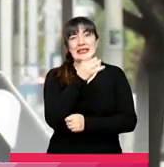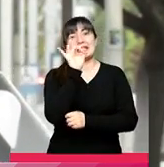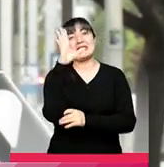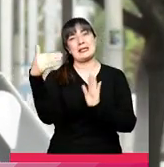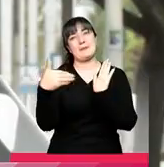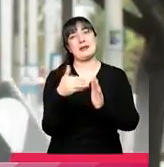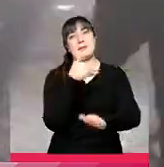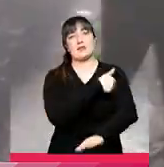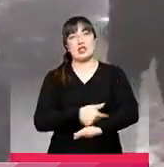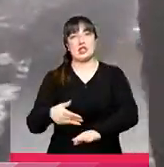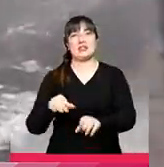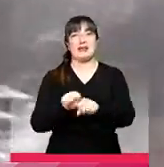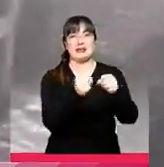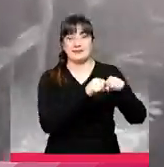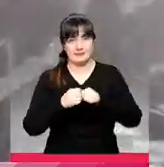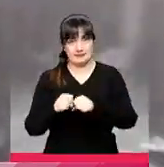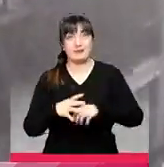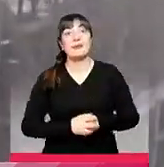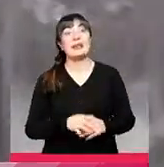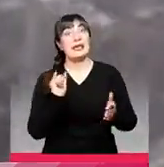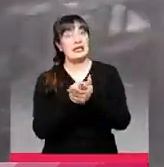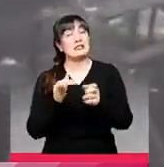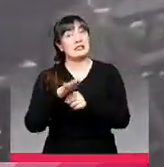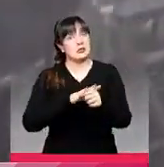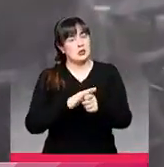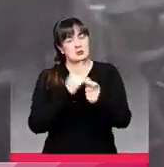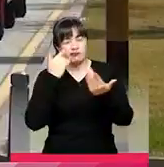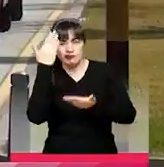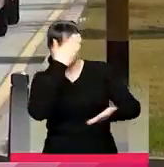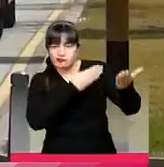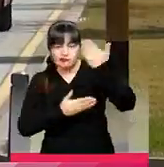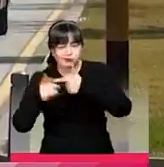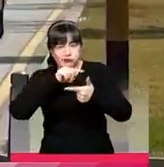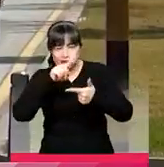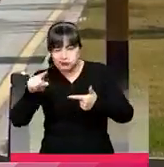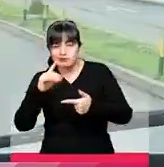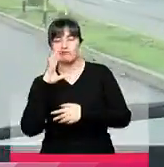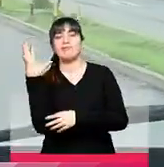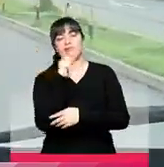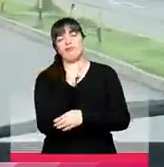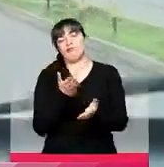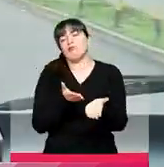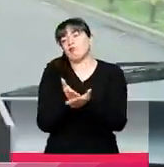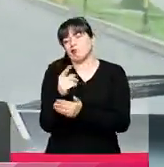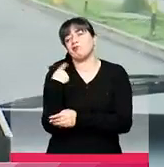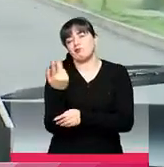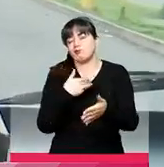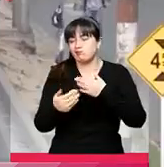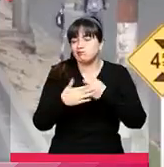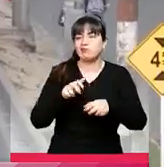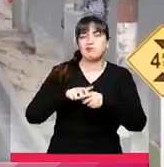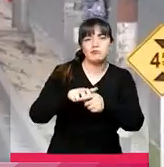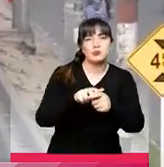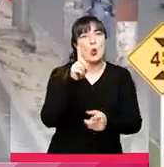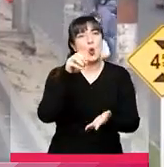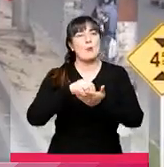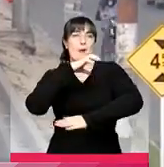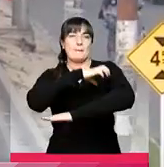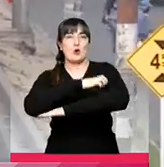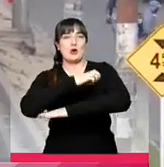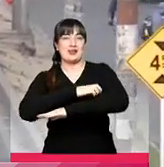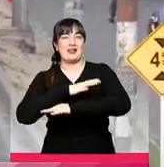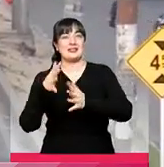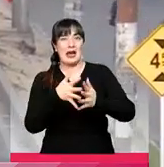pesos en afectaciones. A pesar de este balance, el sistema se encuentra operando actualmente con normalidad, excepto el portal Américas, que está